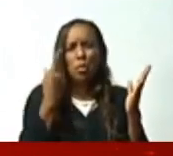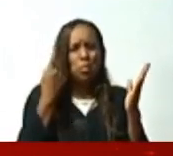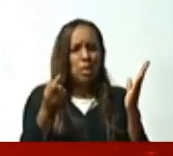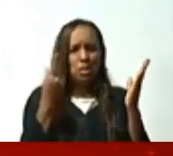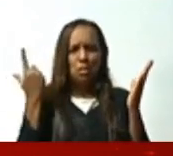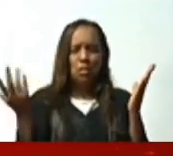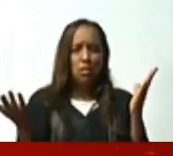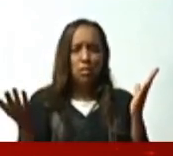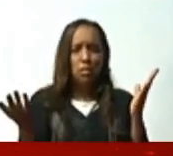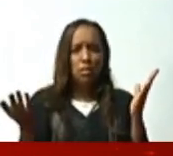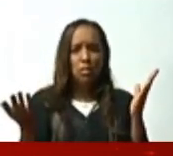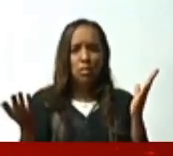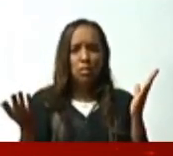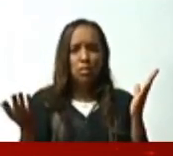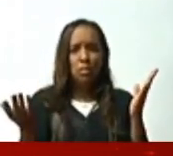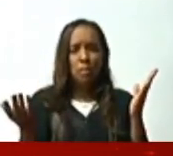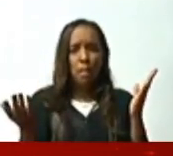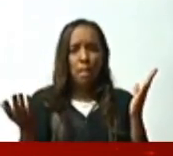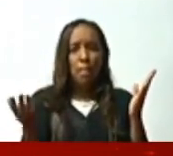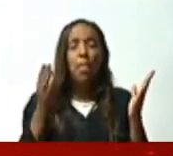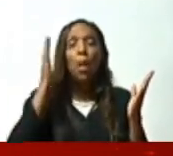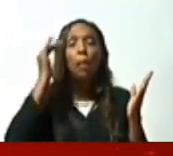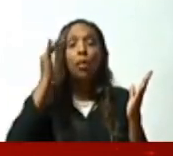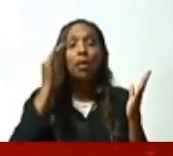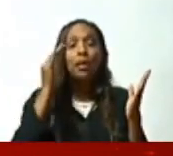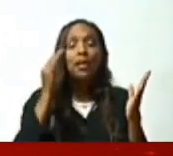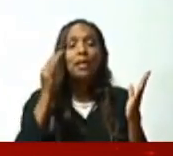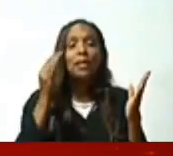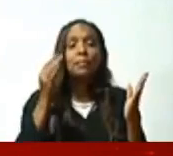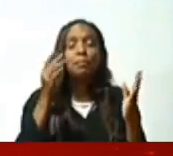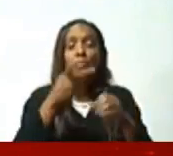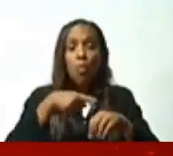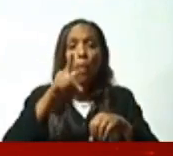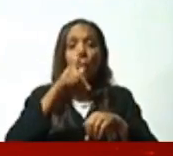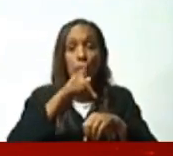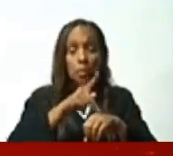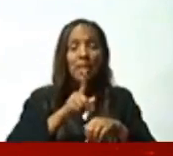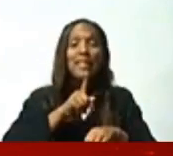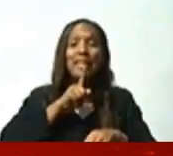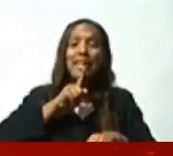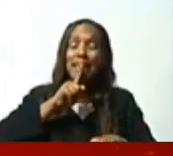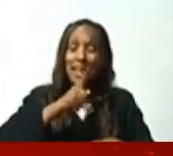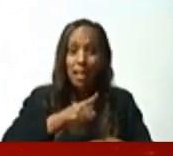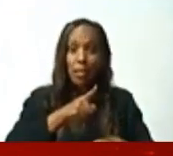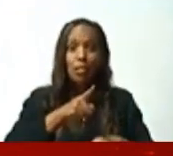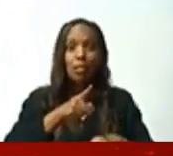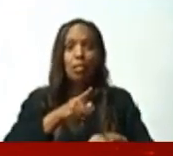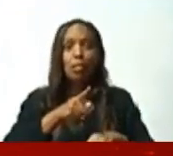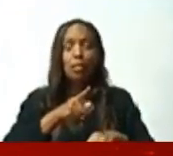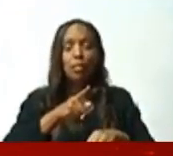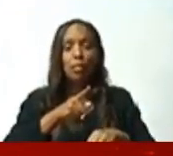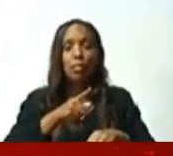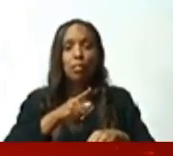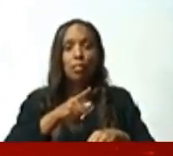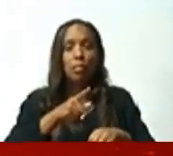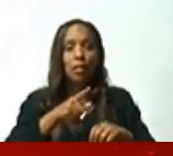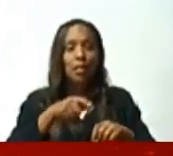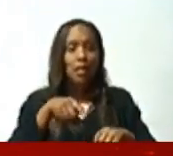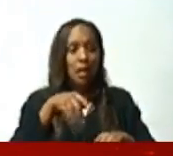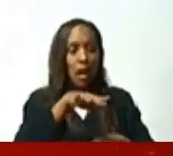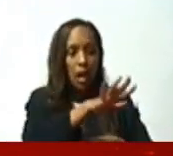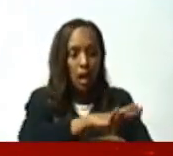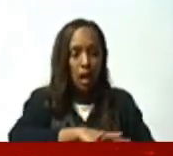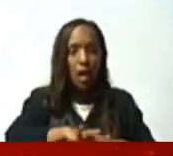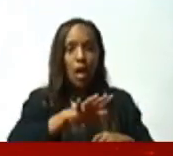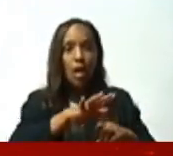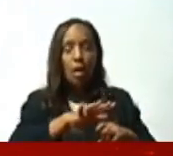Emergencia están claramente identificadas. Yo no sé por qué suman cuatro provincias, dos provincias más, que